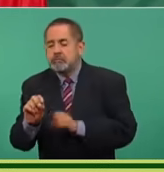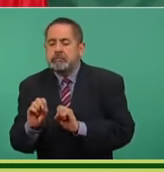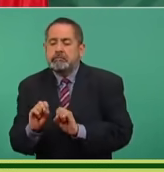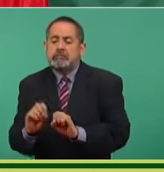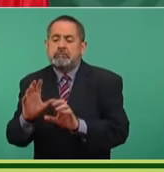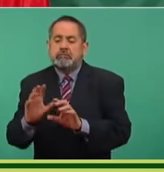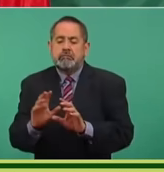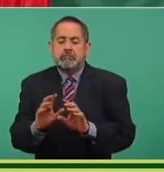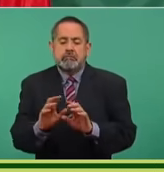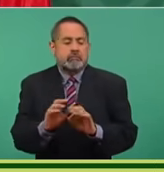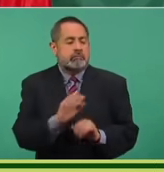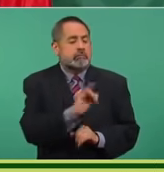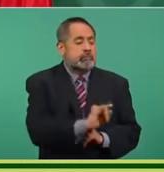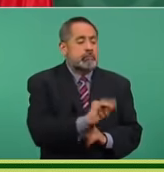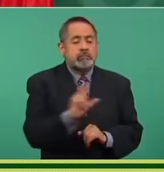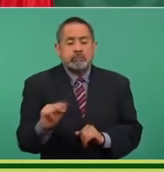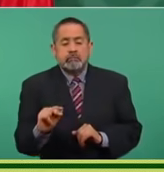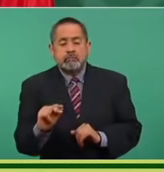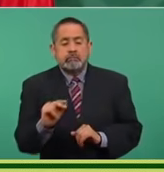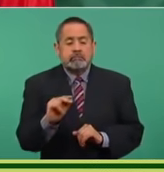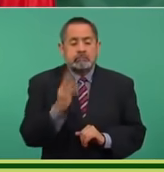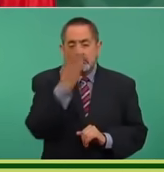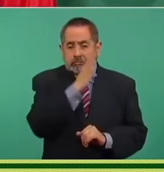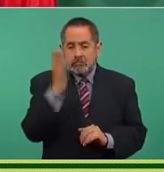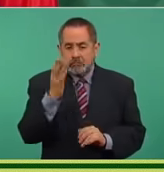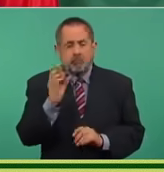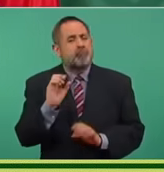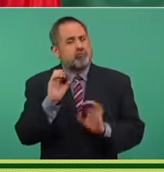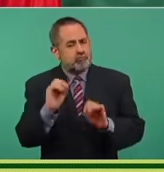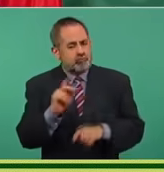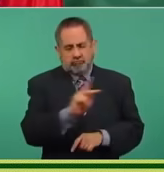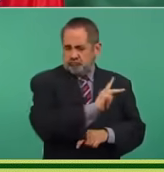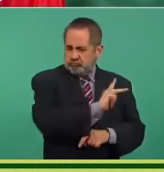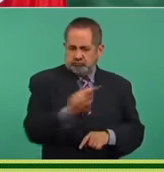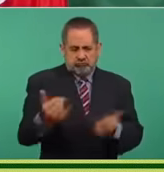o va a ser parejo